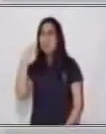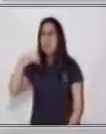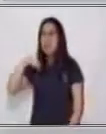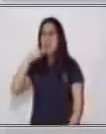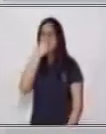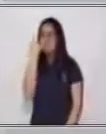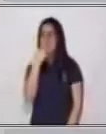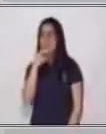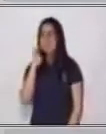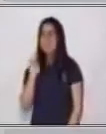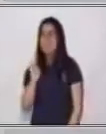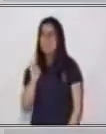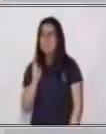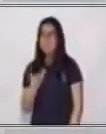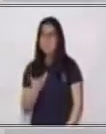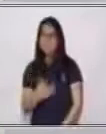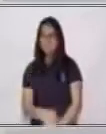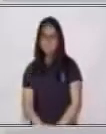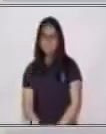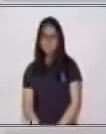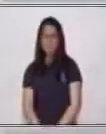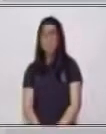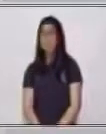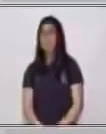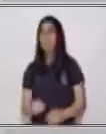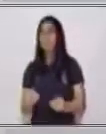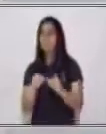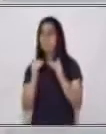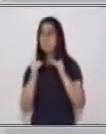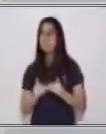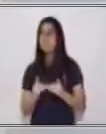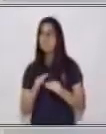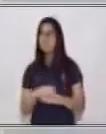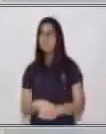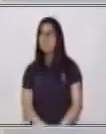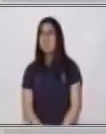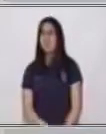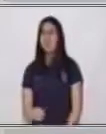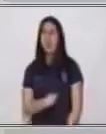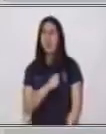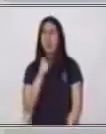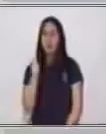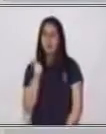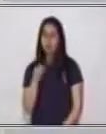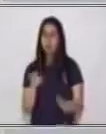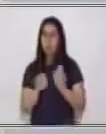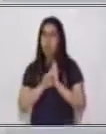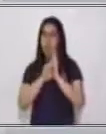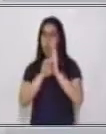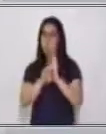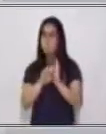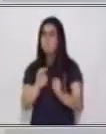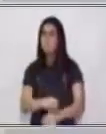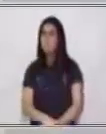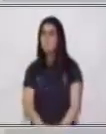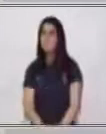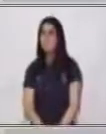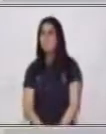Observemos, solo tenemos que ordenar el 20 y pasarlo para su lugar correspondiente. X cuadrado queda igual, y